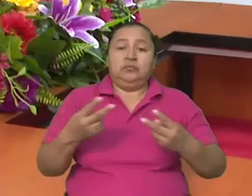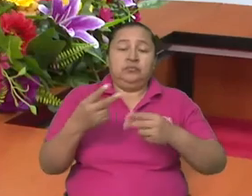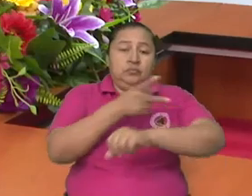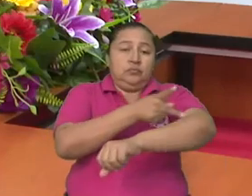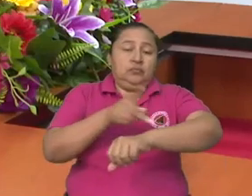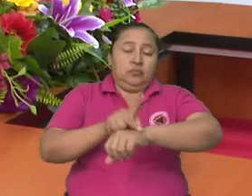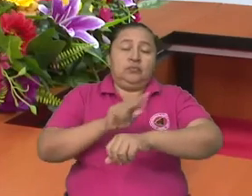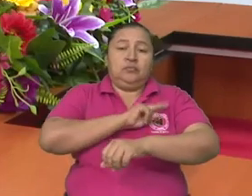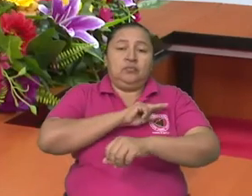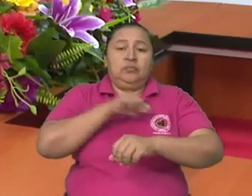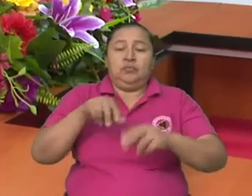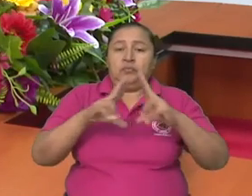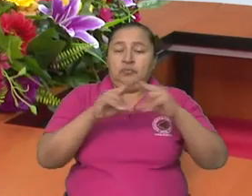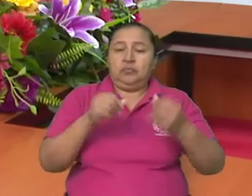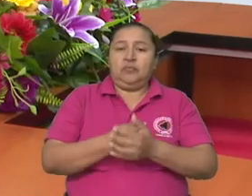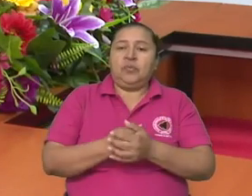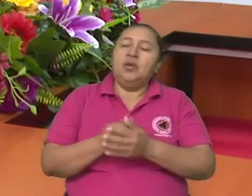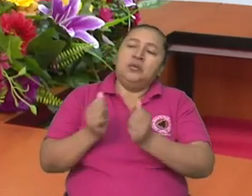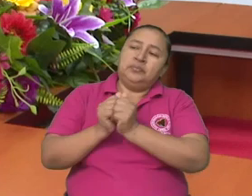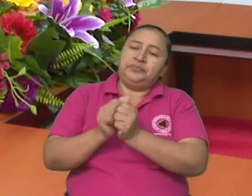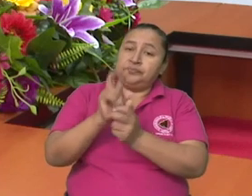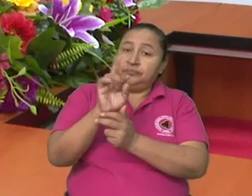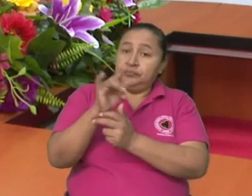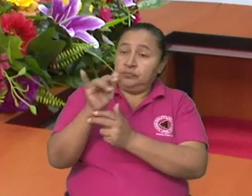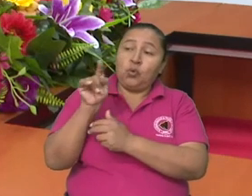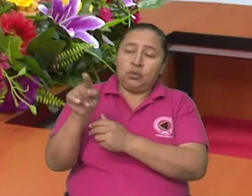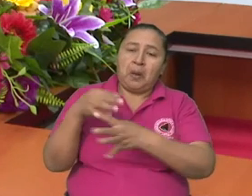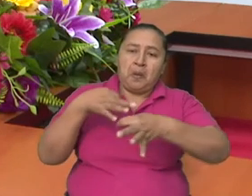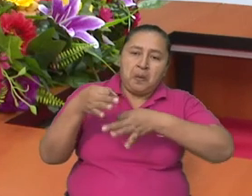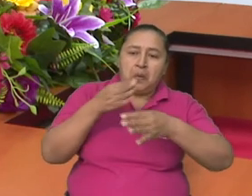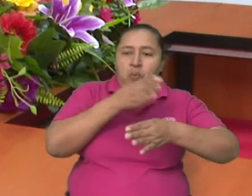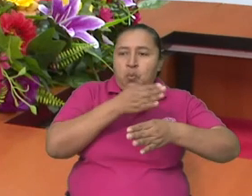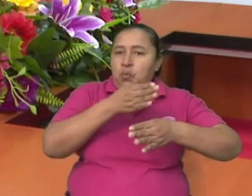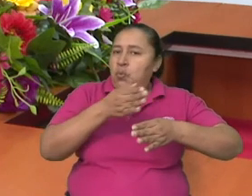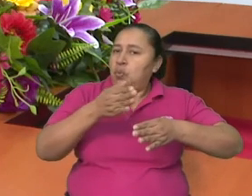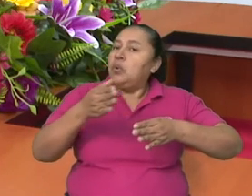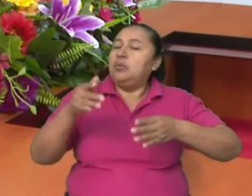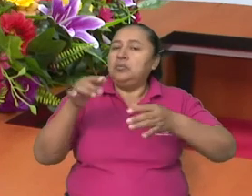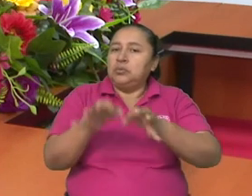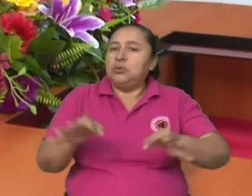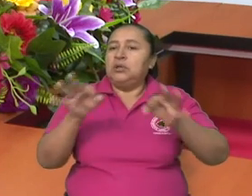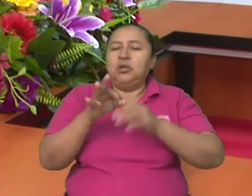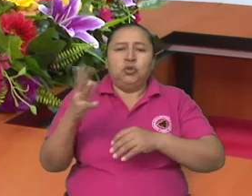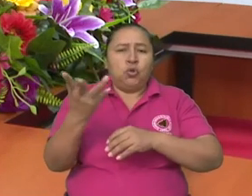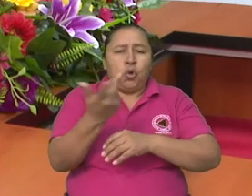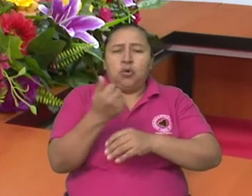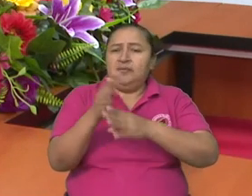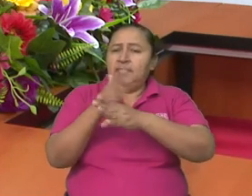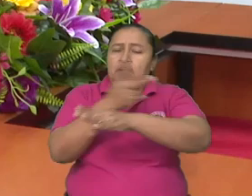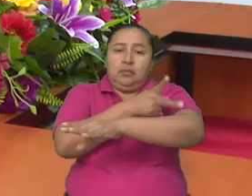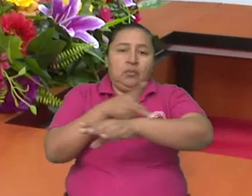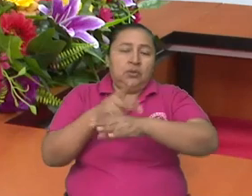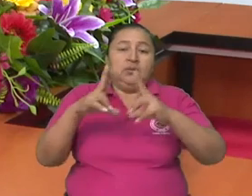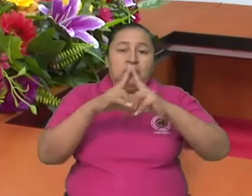Compañero Virgilio, antes de irnos a la pausa, pues un recorrido bastante importante sobre todo el trabajo realizado en todos los puertos de nuestro país de cara a